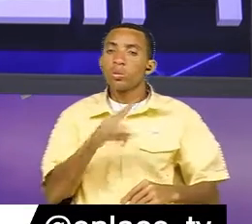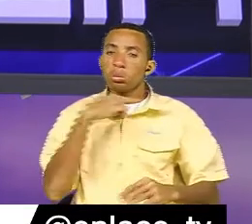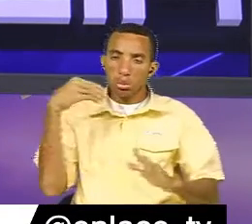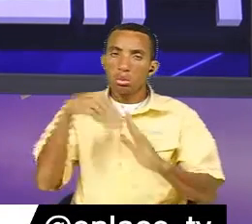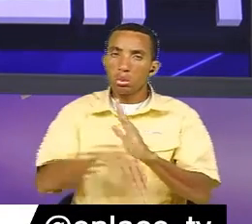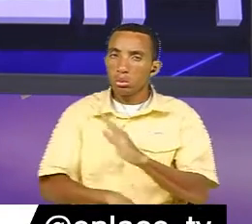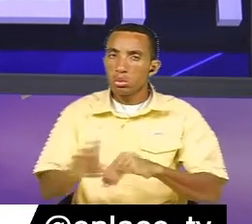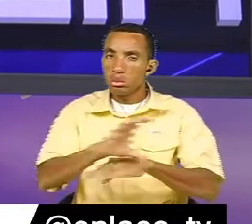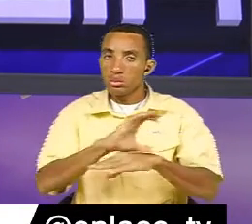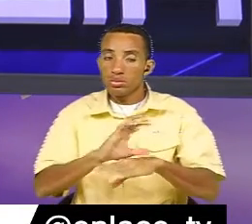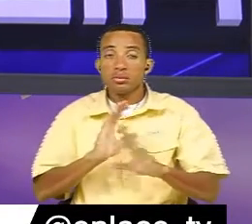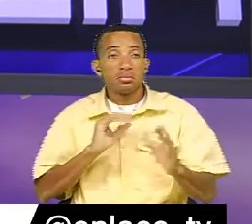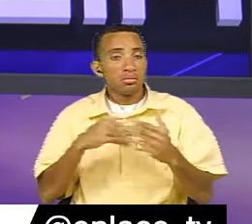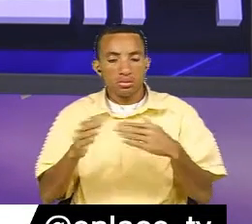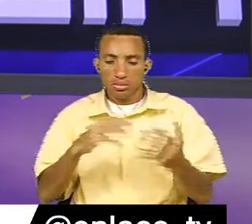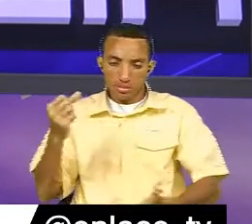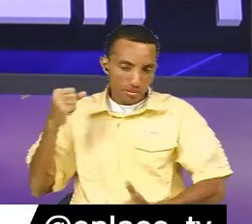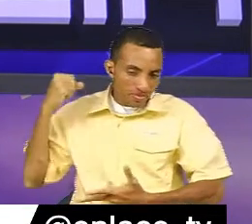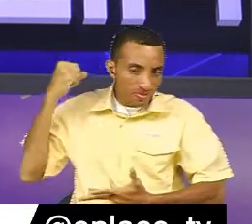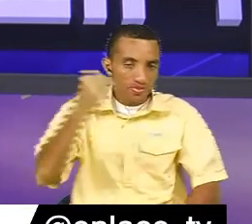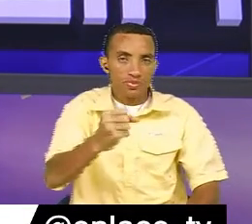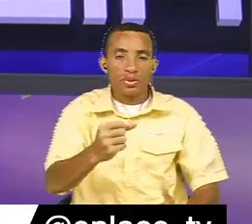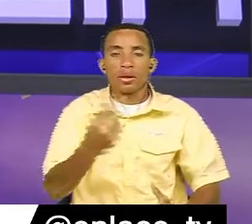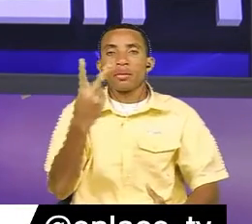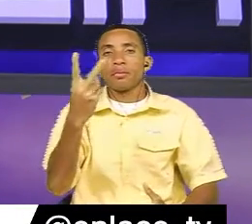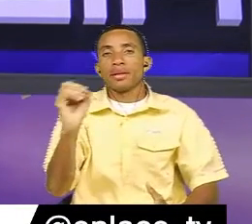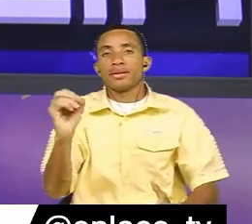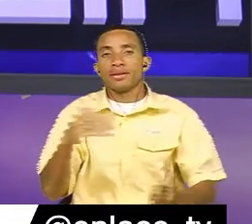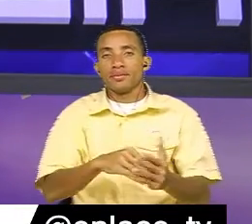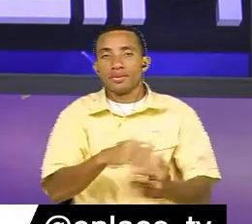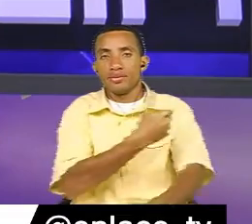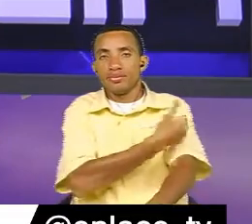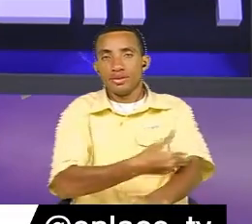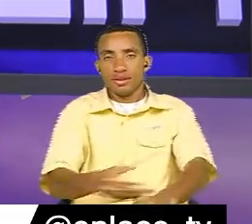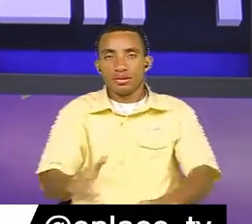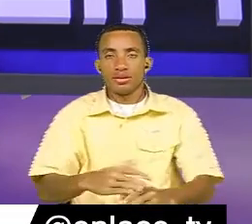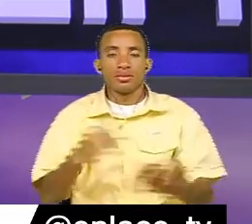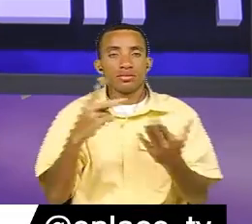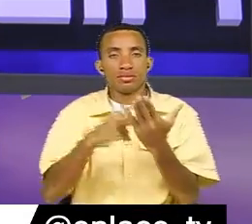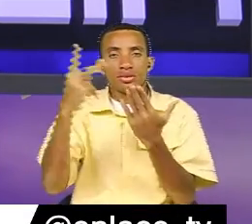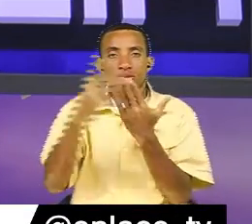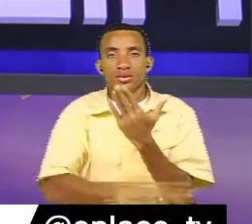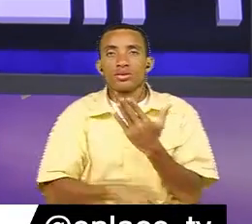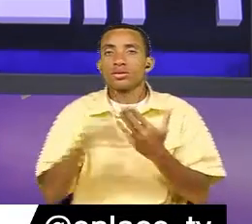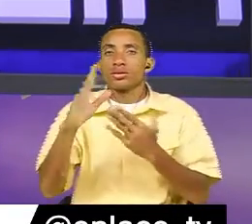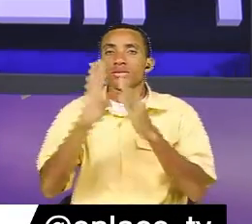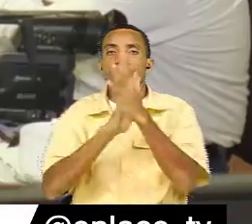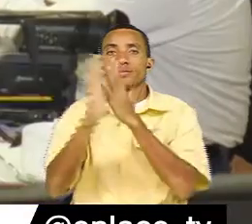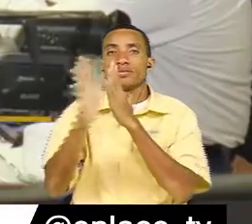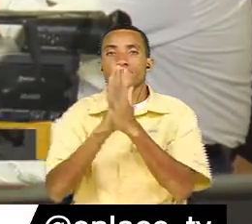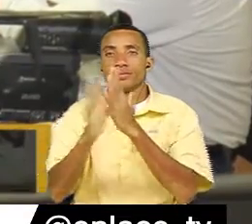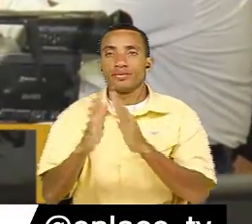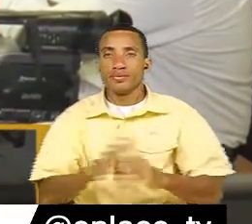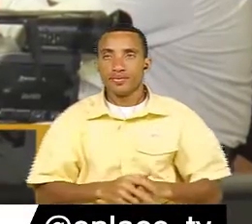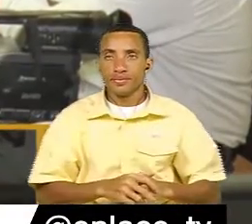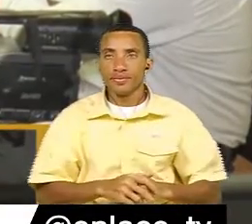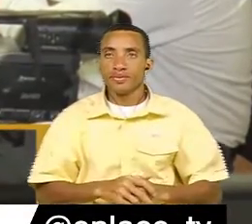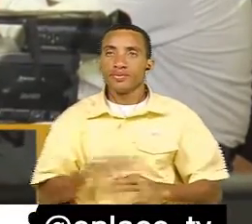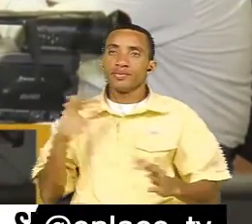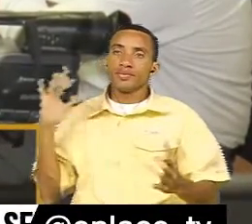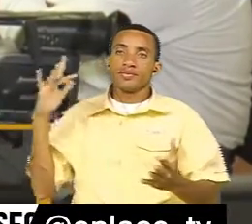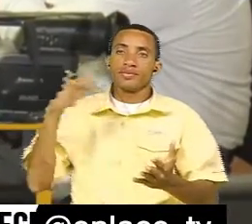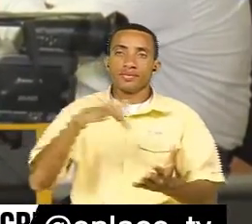que vive la ciudad, invirtió más de 20.000 millones de pesos en este proyecto que se elevó en el sector comercial. Llegar a Barranca Bermeja para